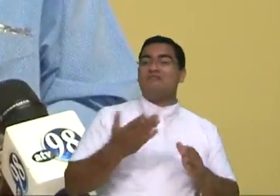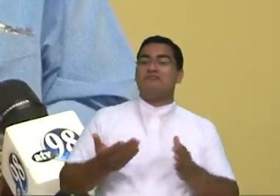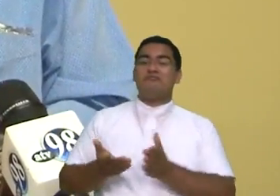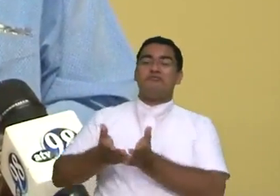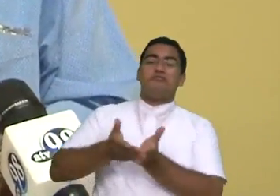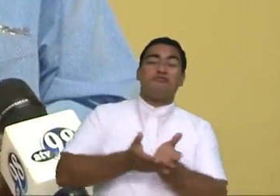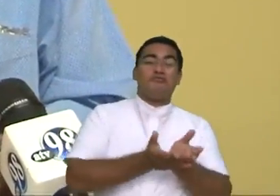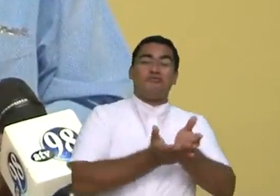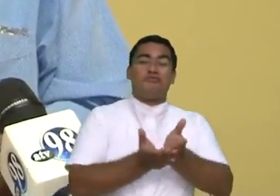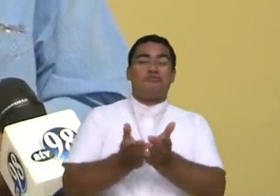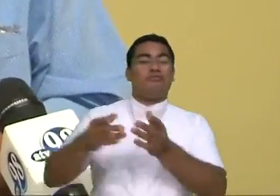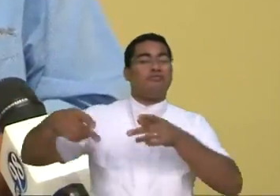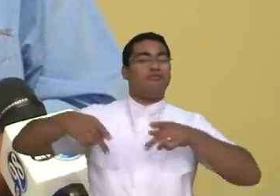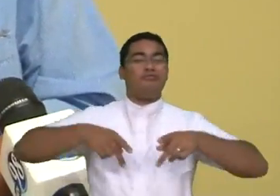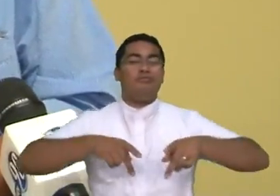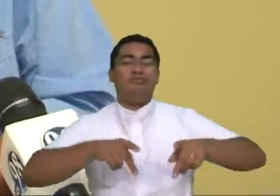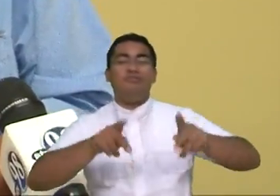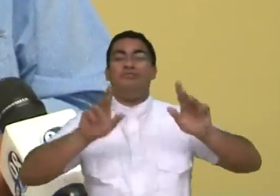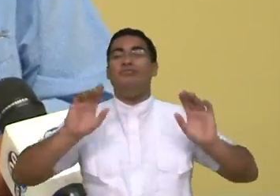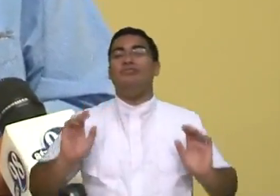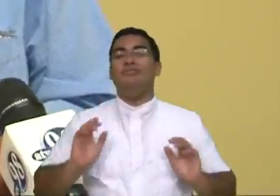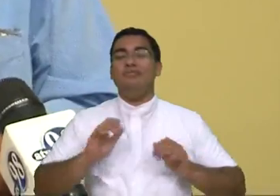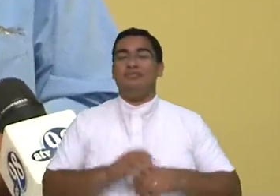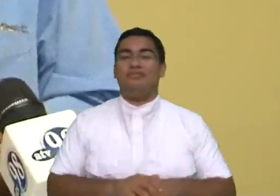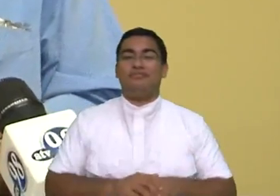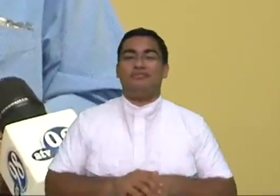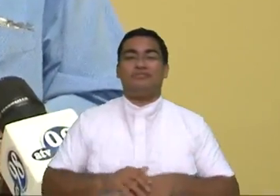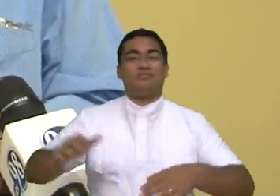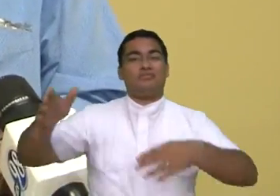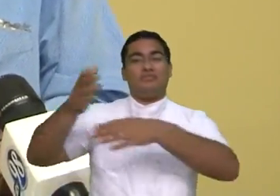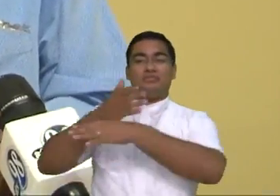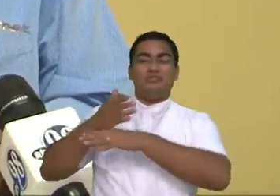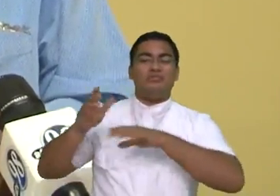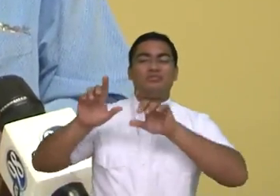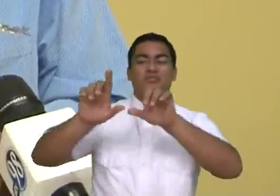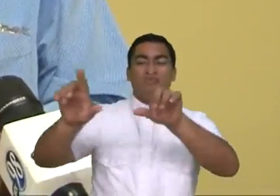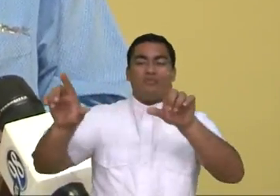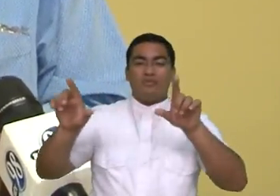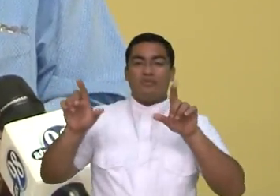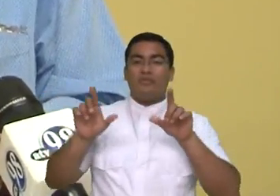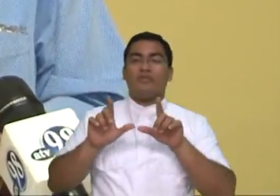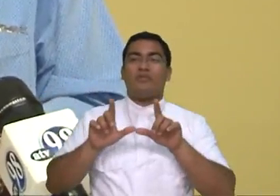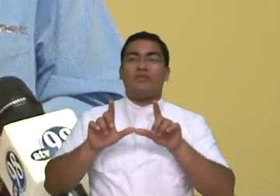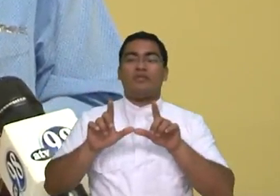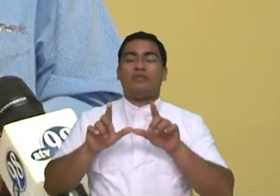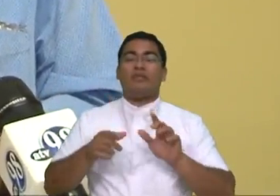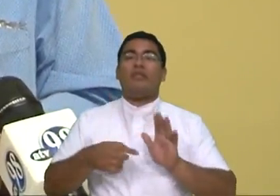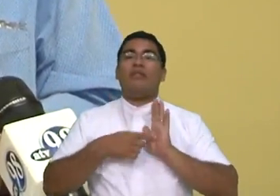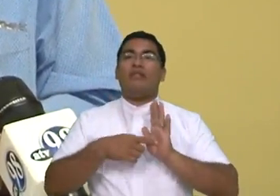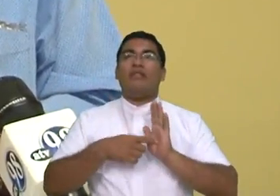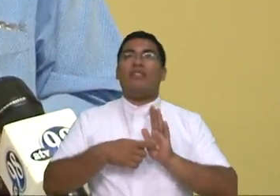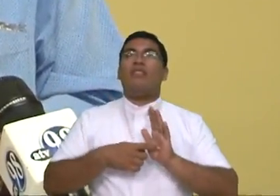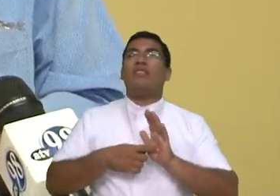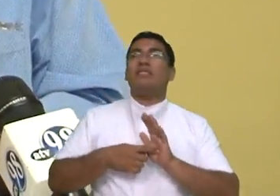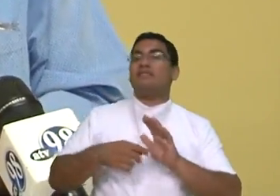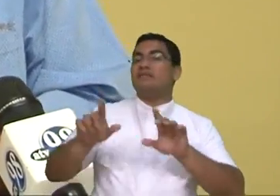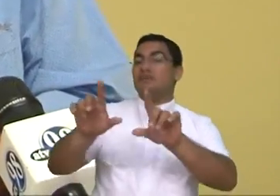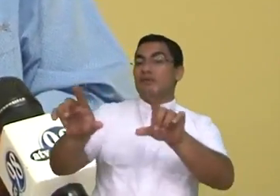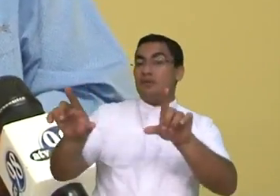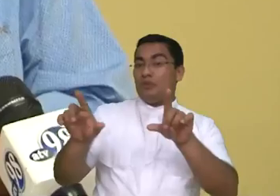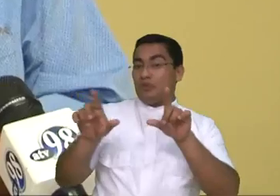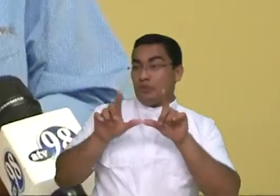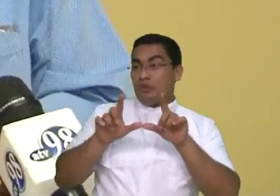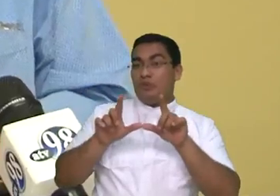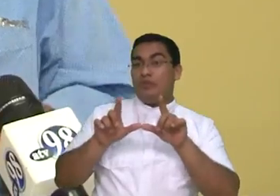lugar para que ahí se hagan reparaciones de todos estos barcos, todo lo que, digamos, lugar para guardar todos